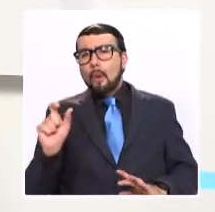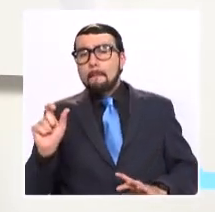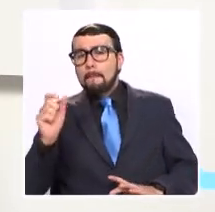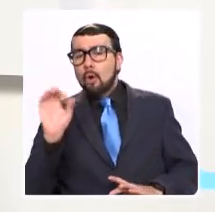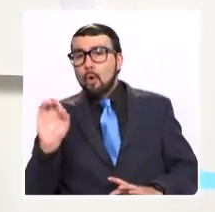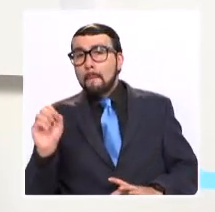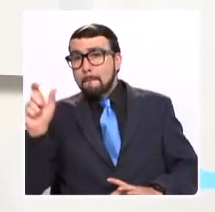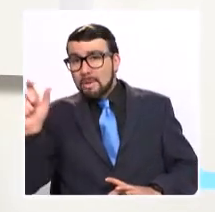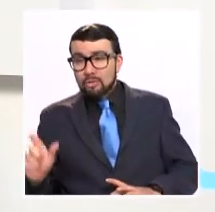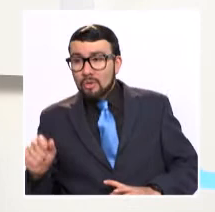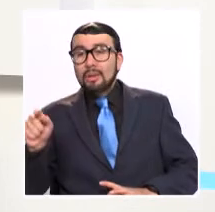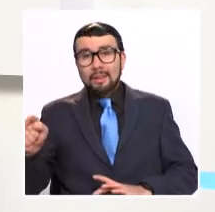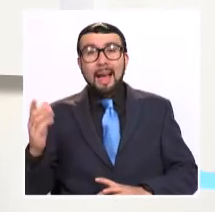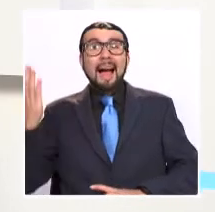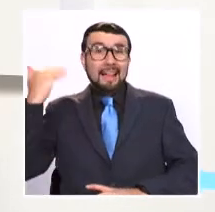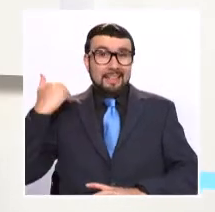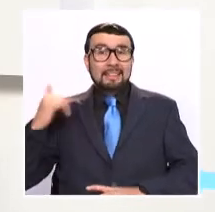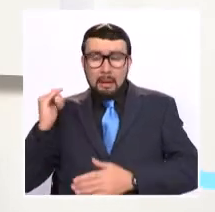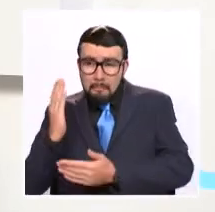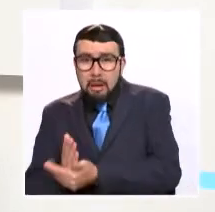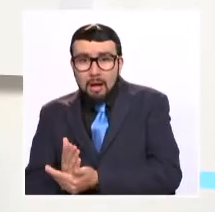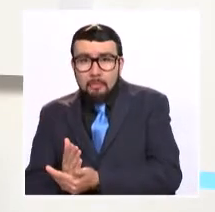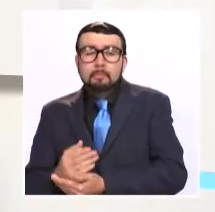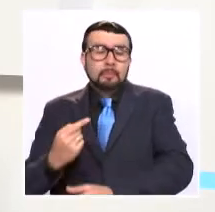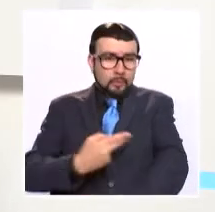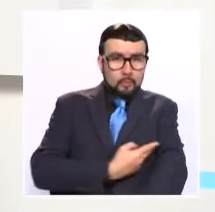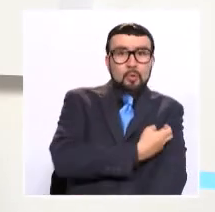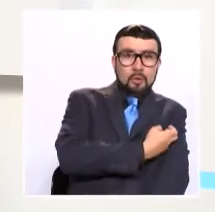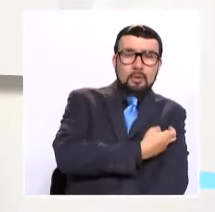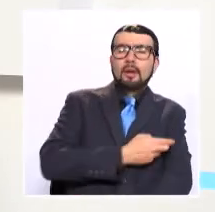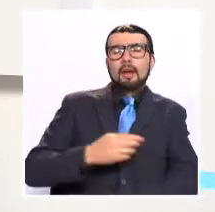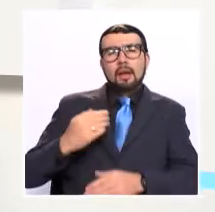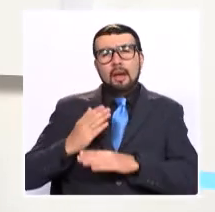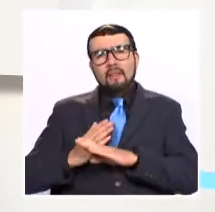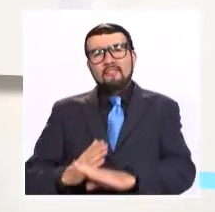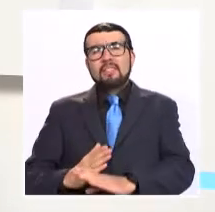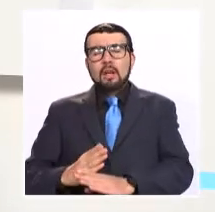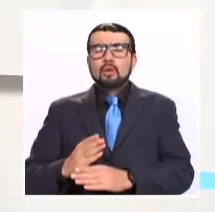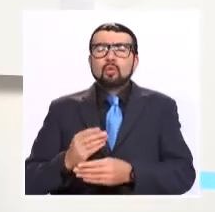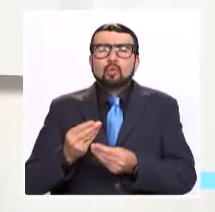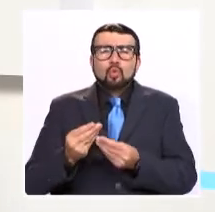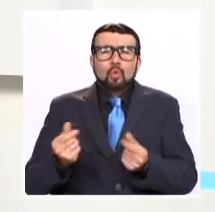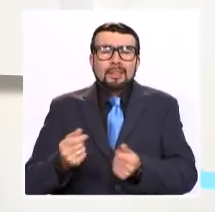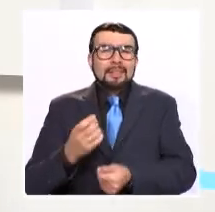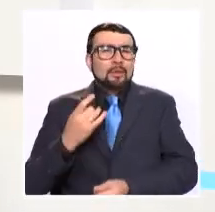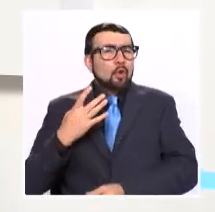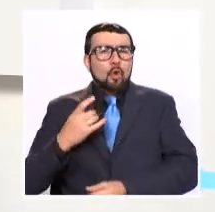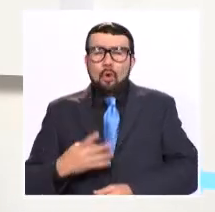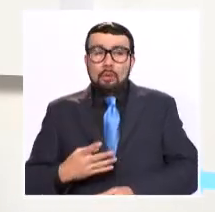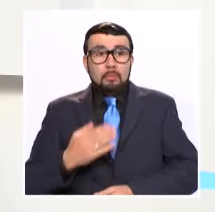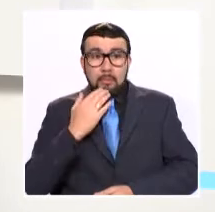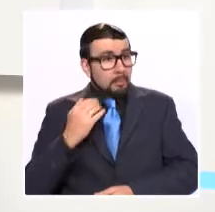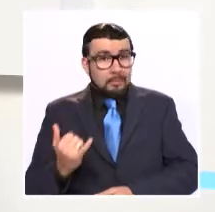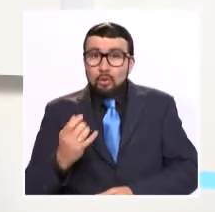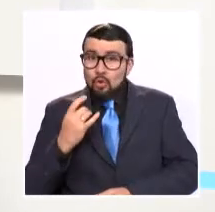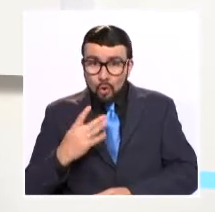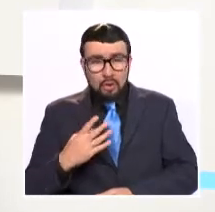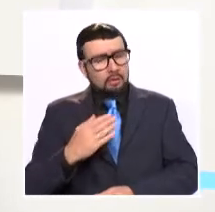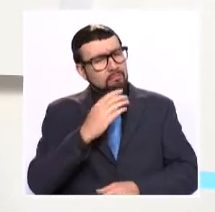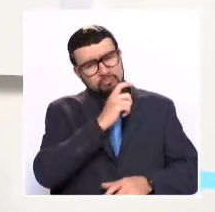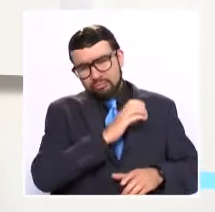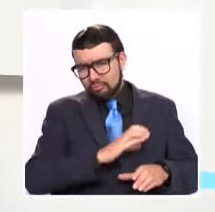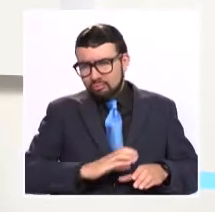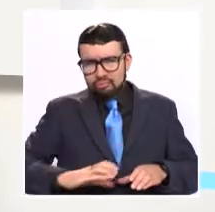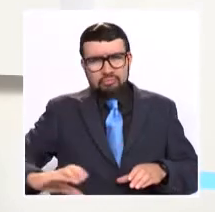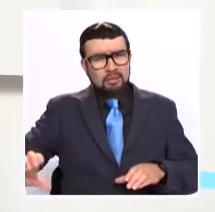principal complicación del herpes zóster, que es el dolor que nosotros llamamos dolor neuropático, porque es un dolor que sigue todo el trayecto de un